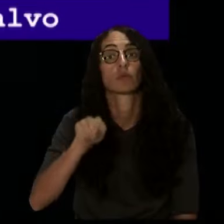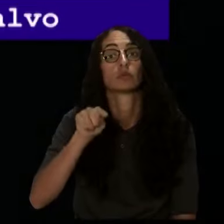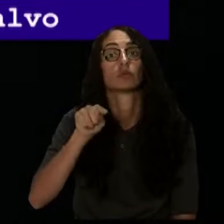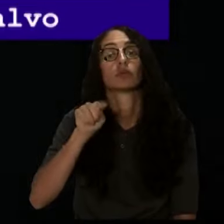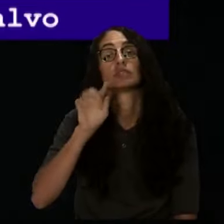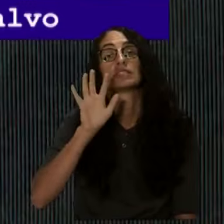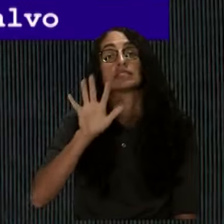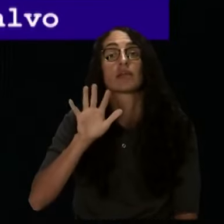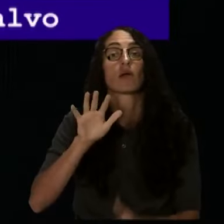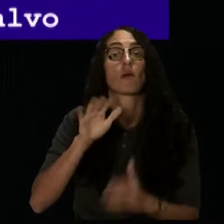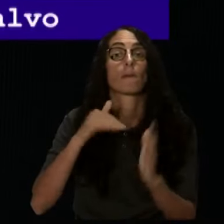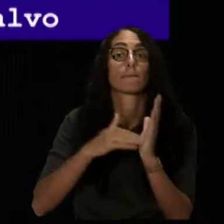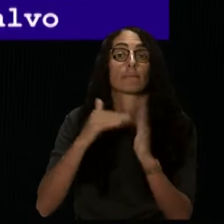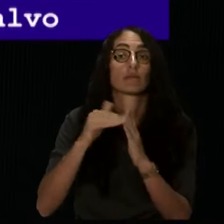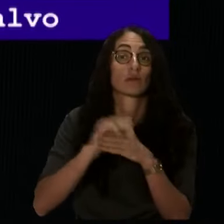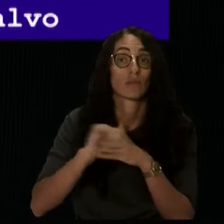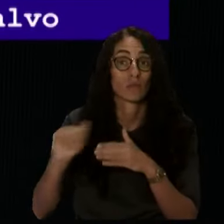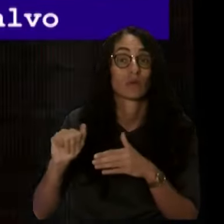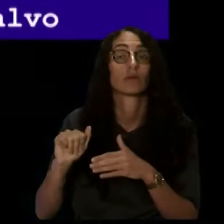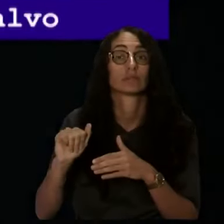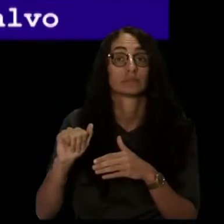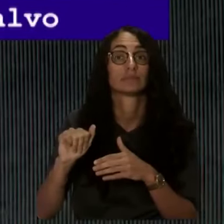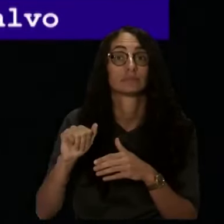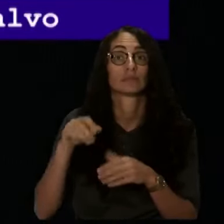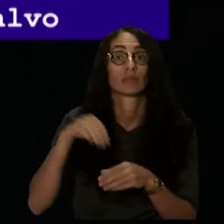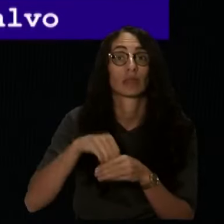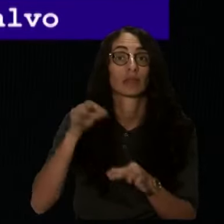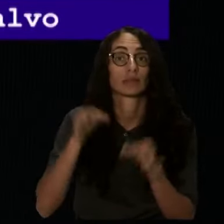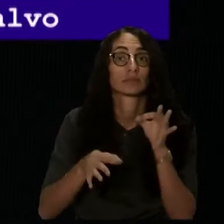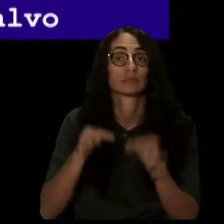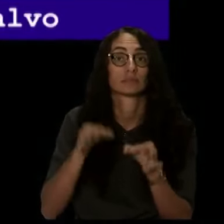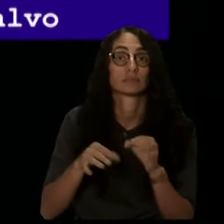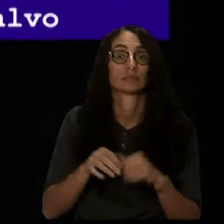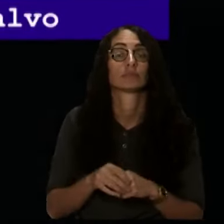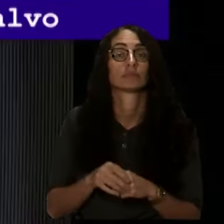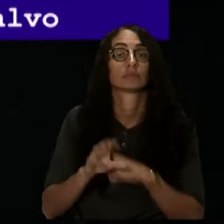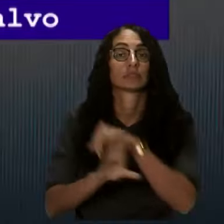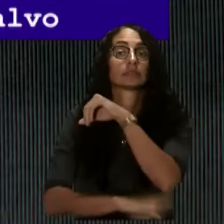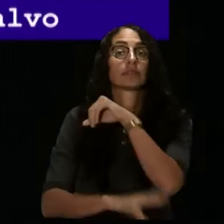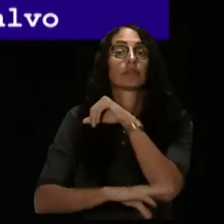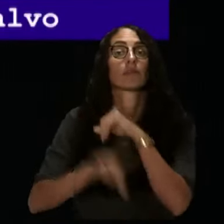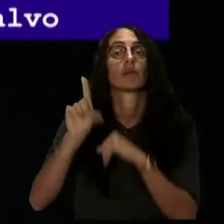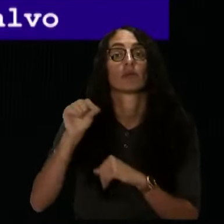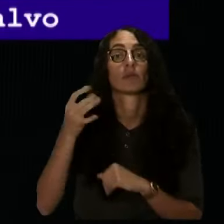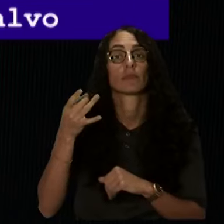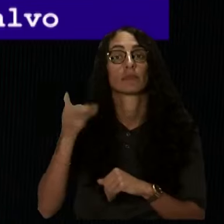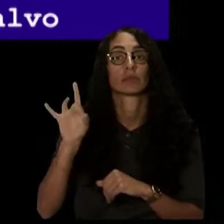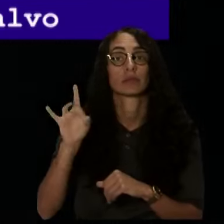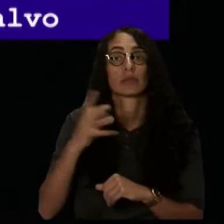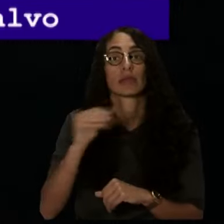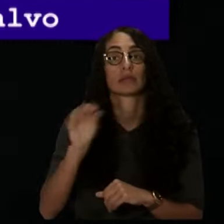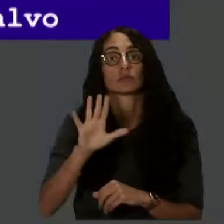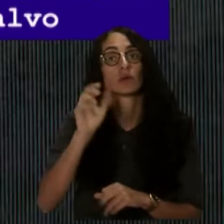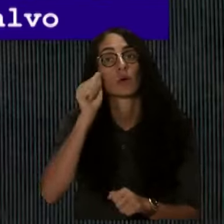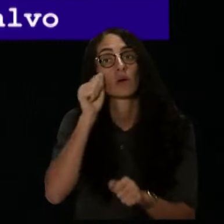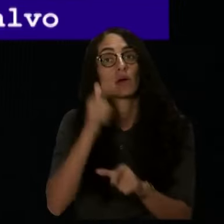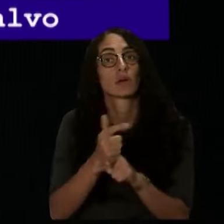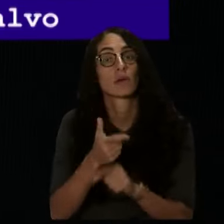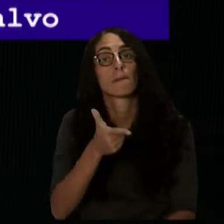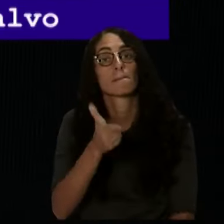millones de dólares esto emitida por un tribunal en septiembre de 2018 el fugitivo y su hermano